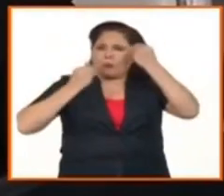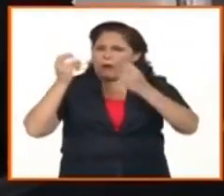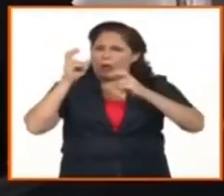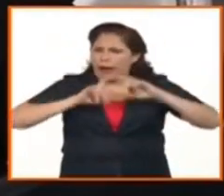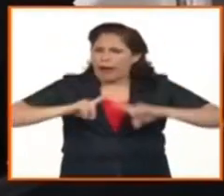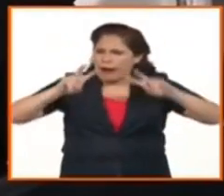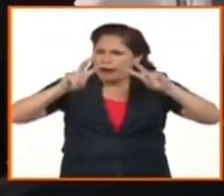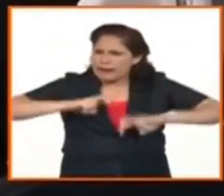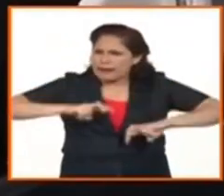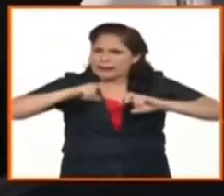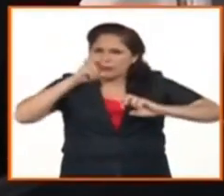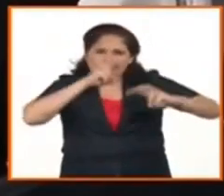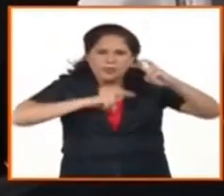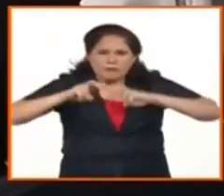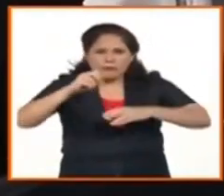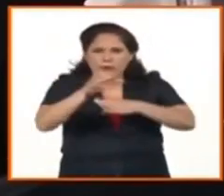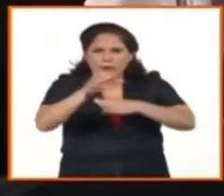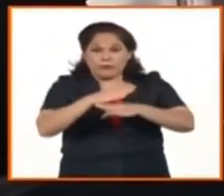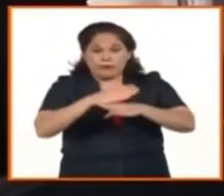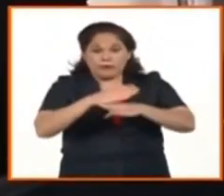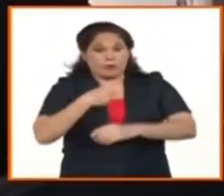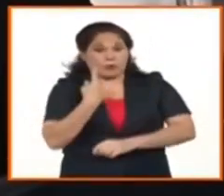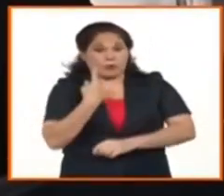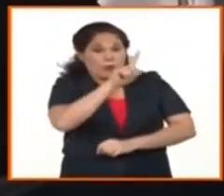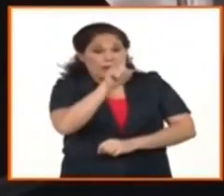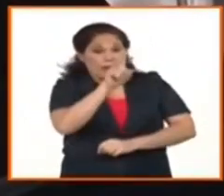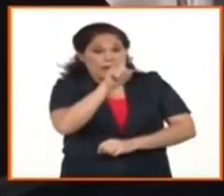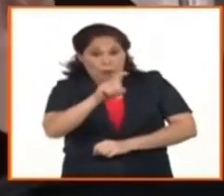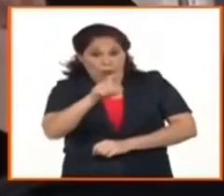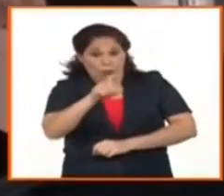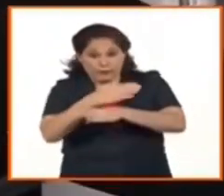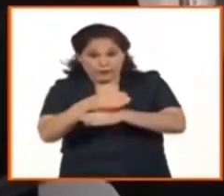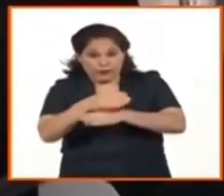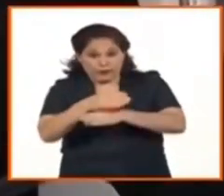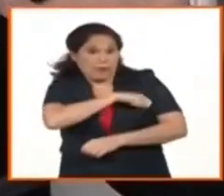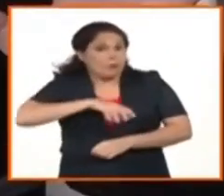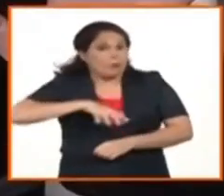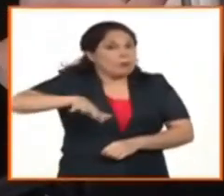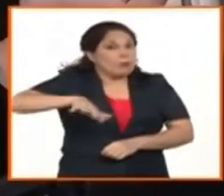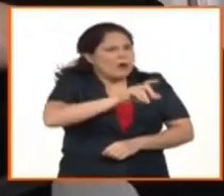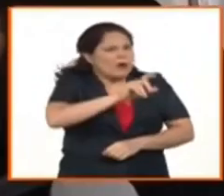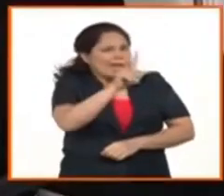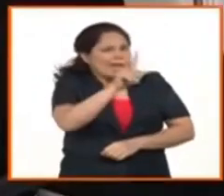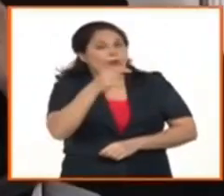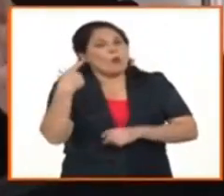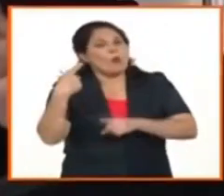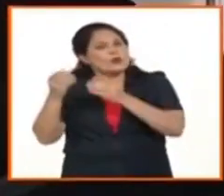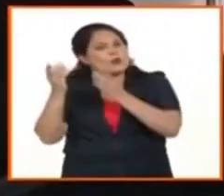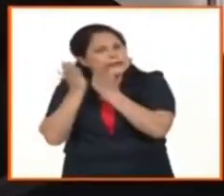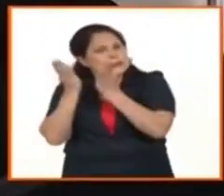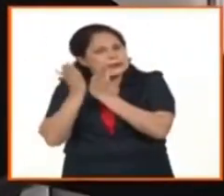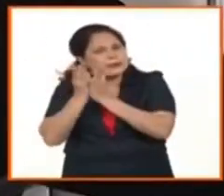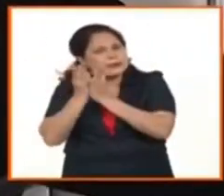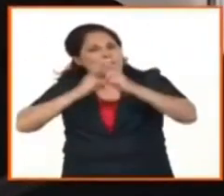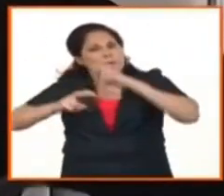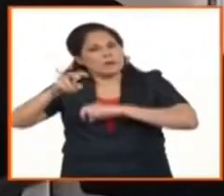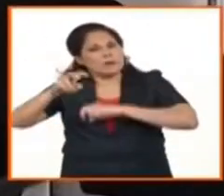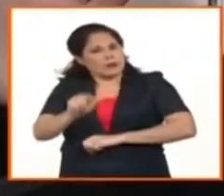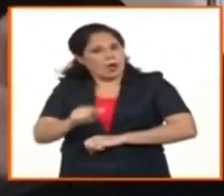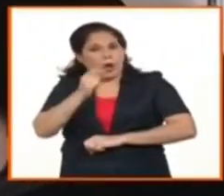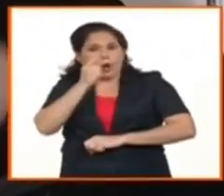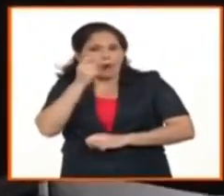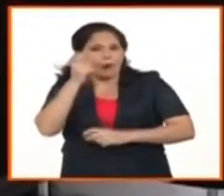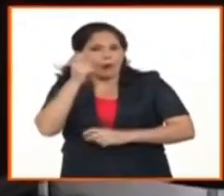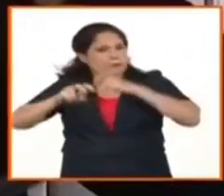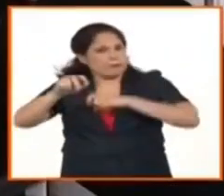la encuesta de nick no voy a hablar de los múltiples estudios que se han realizado por investigadoras e investigadores a lo